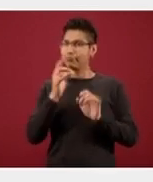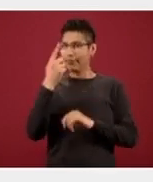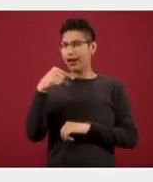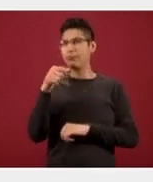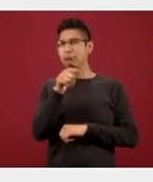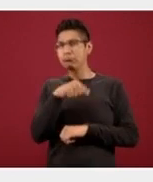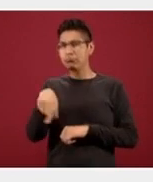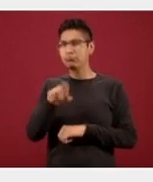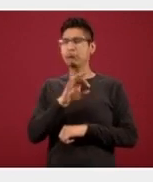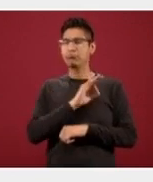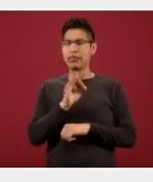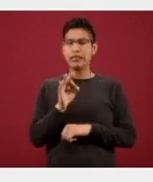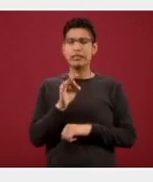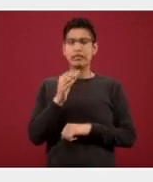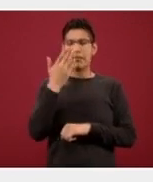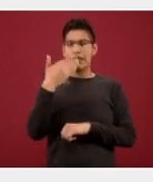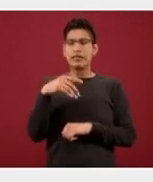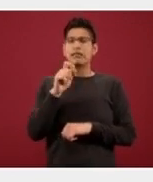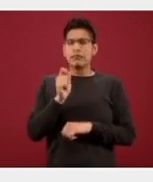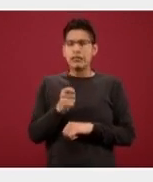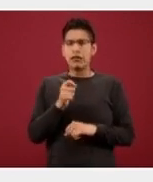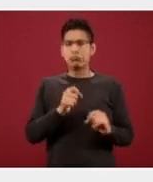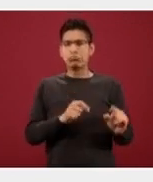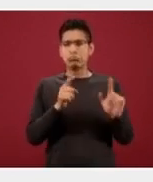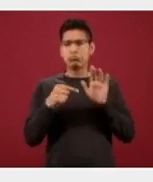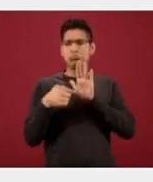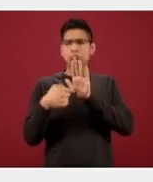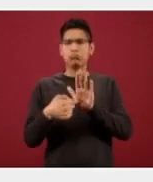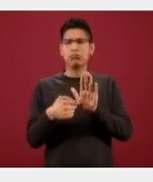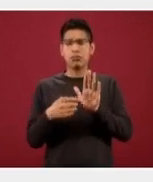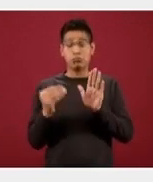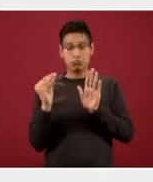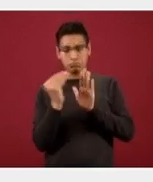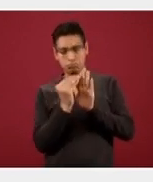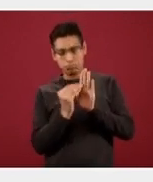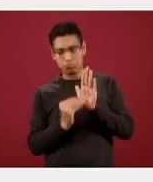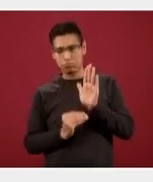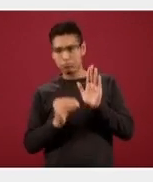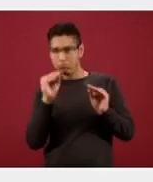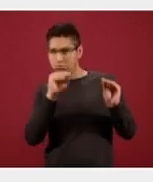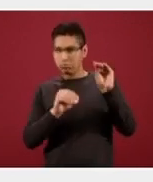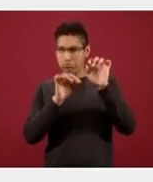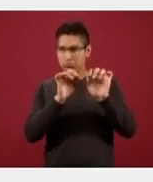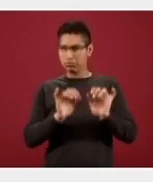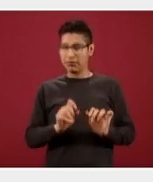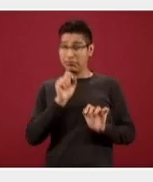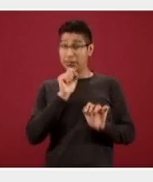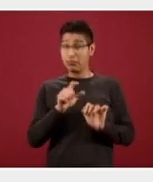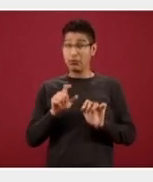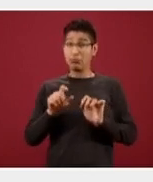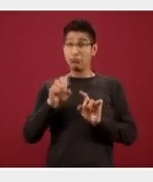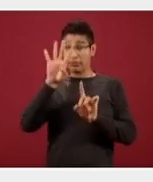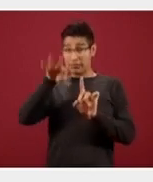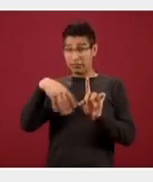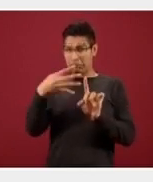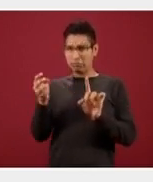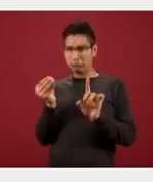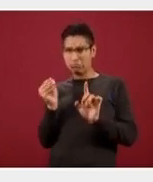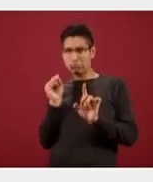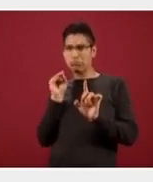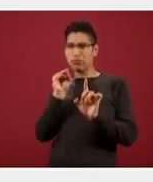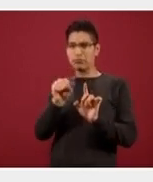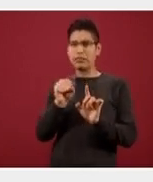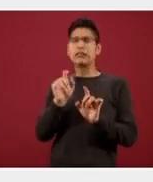que revisen que justamente en esta diapositiva hemos agregado ya también una tabla por regiones que nos